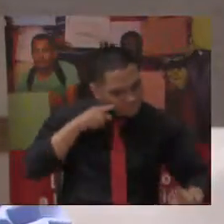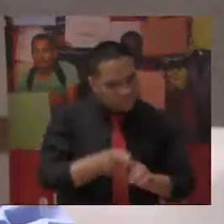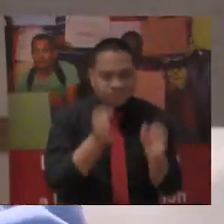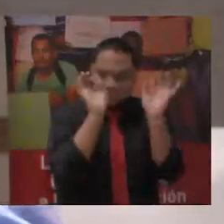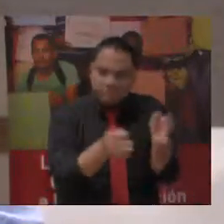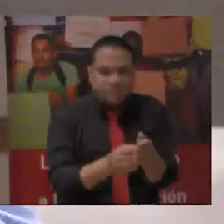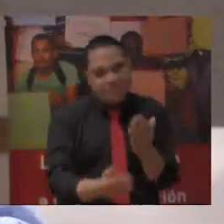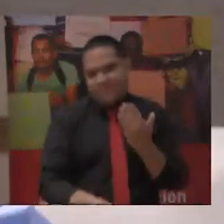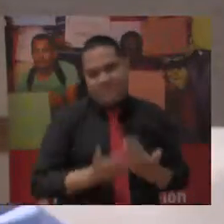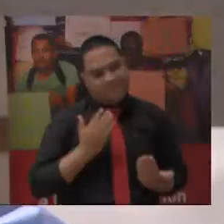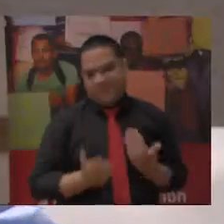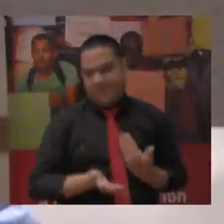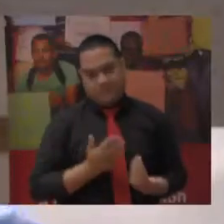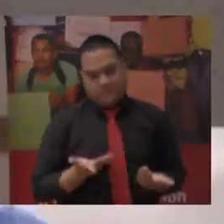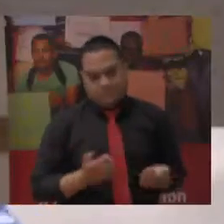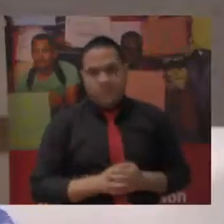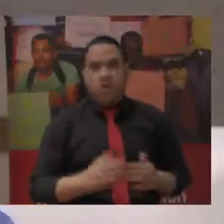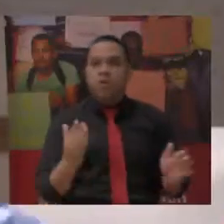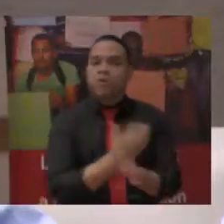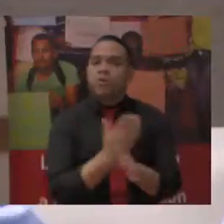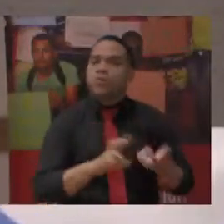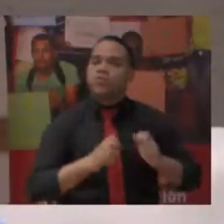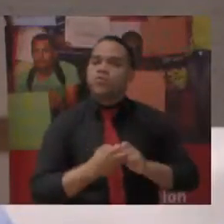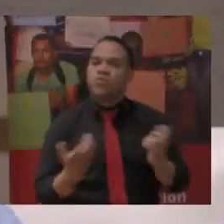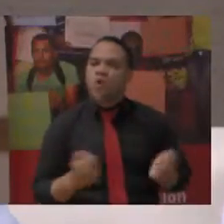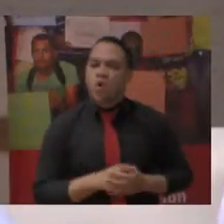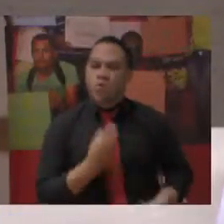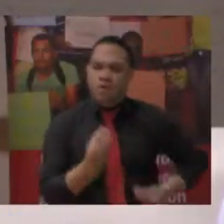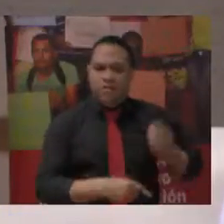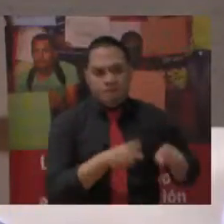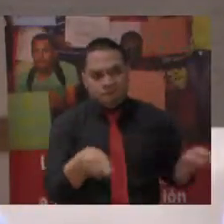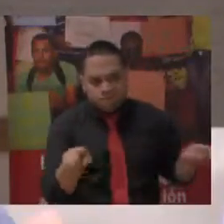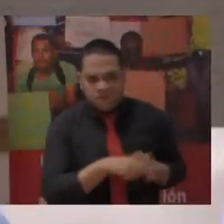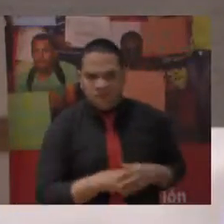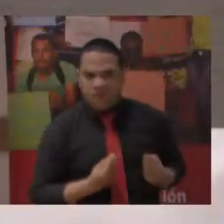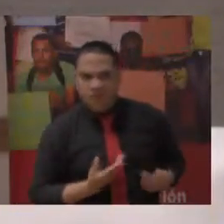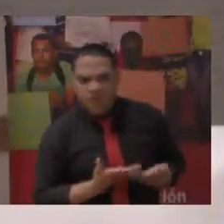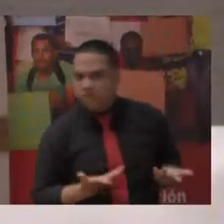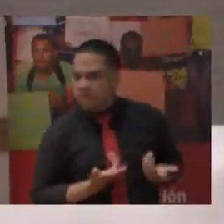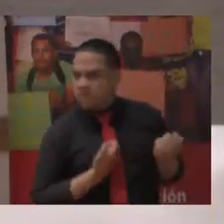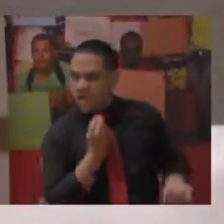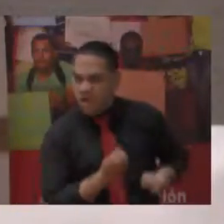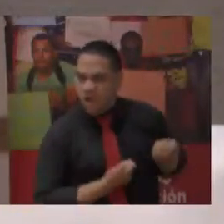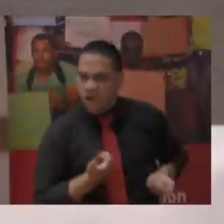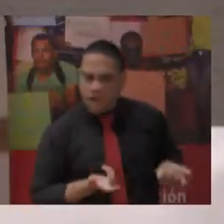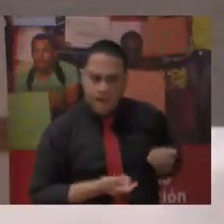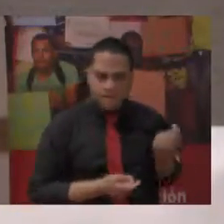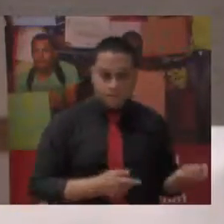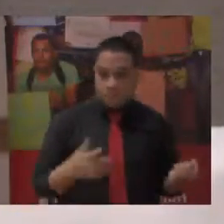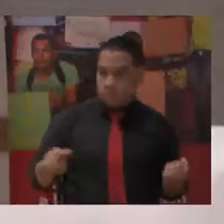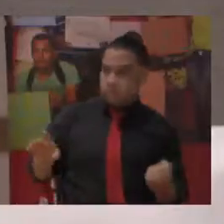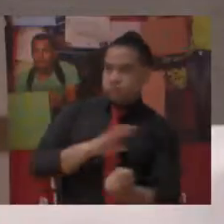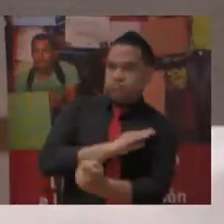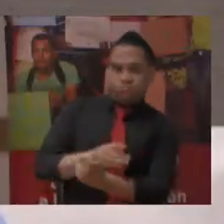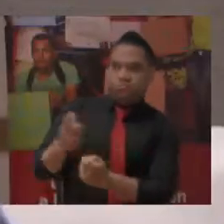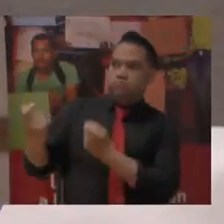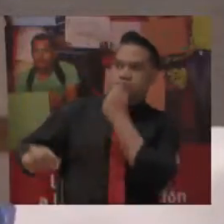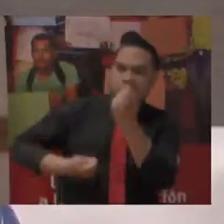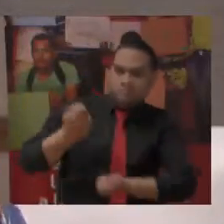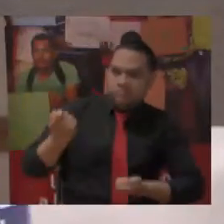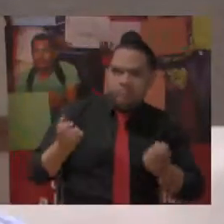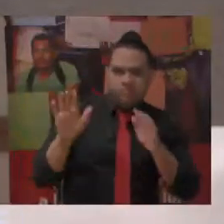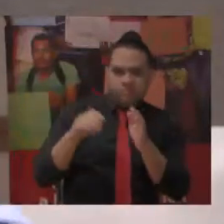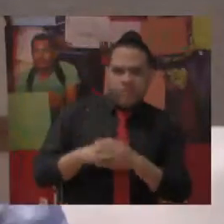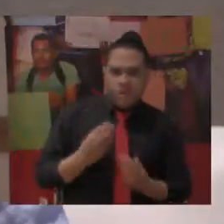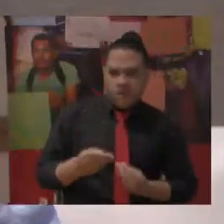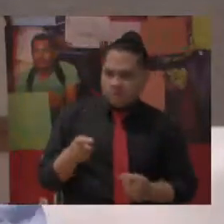que no es fácil. El problema del microtráfico y el narcotráfico es gravísimo y usted tiene razón. La única forma es llegar allá a